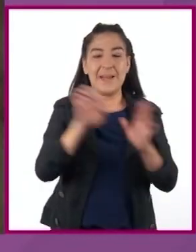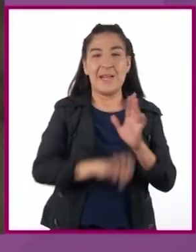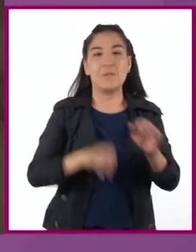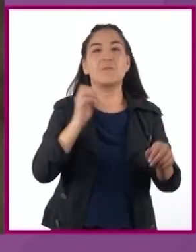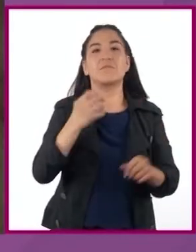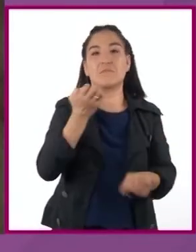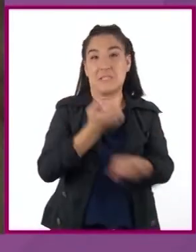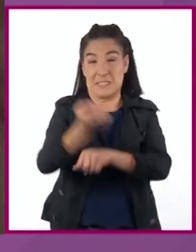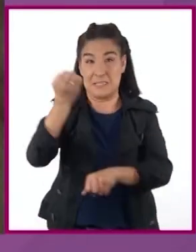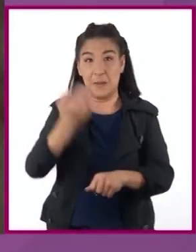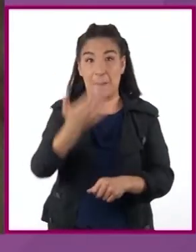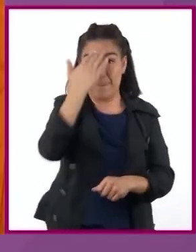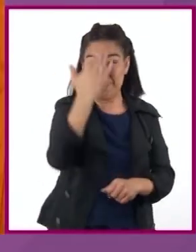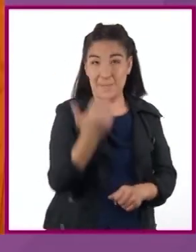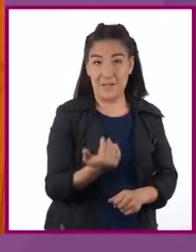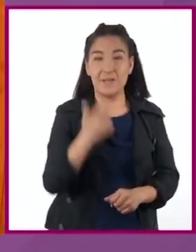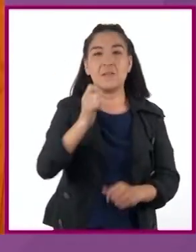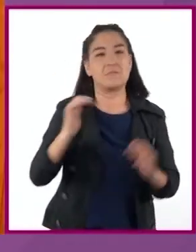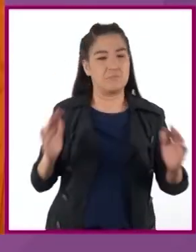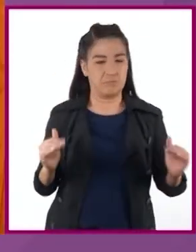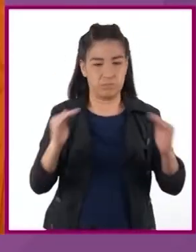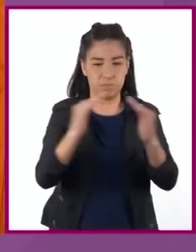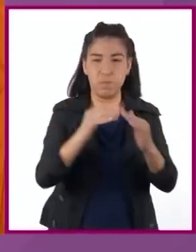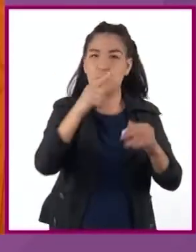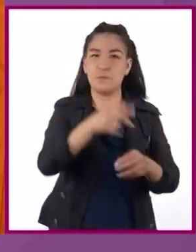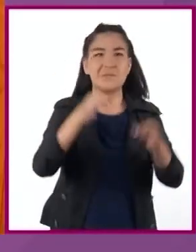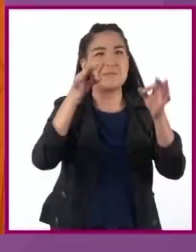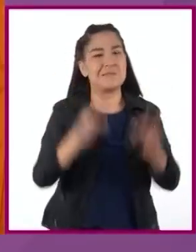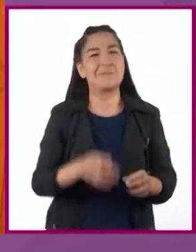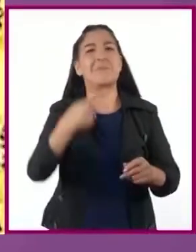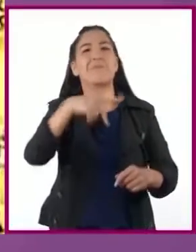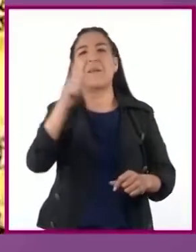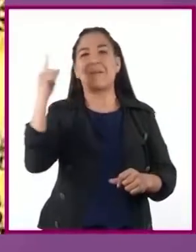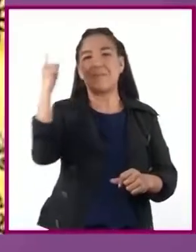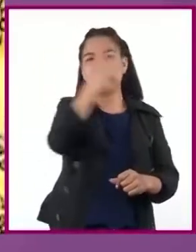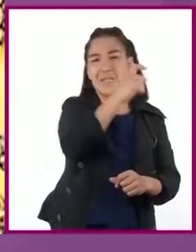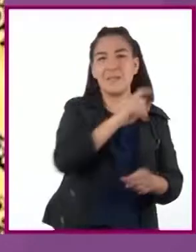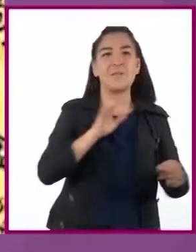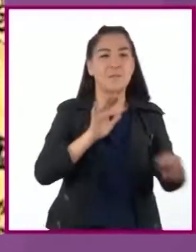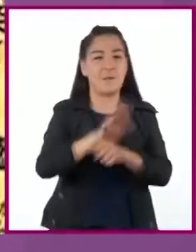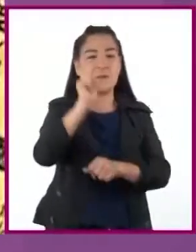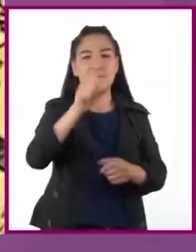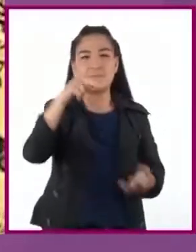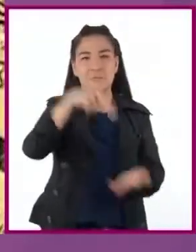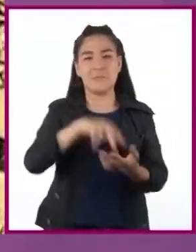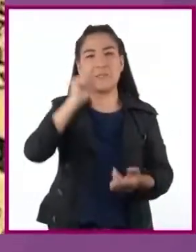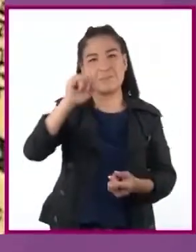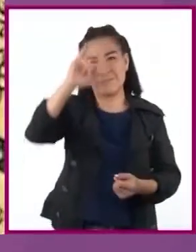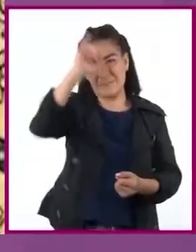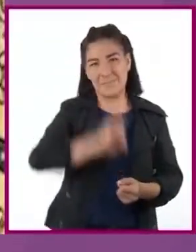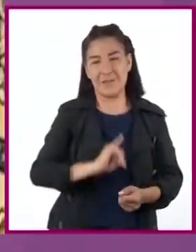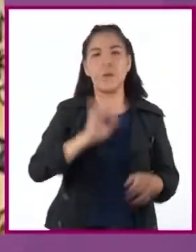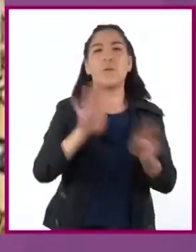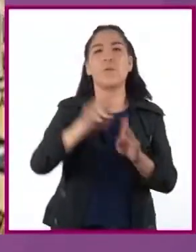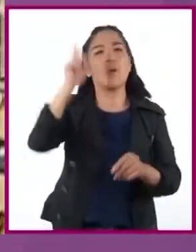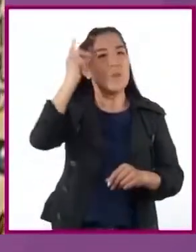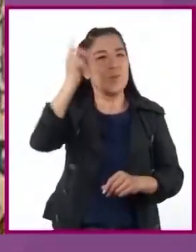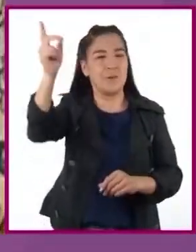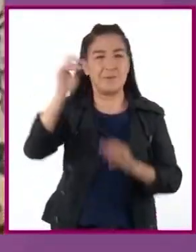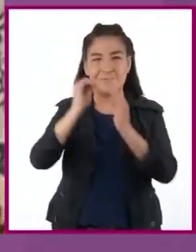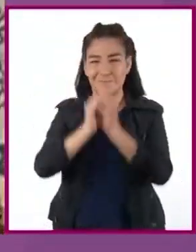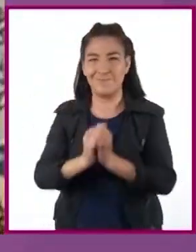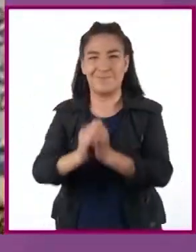mayas están regidos, son pirámides sociales muy complejas, con una persona a la cabeza que era concebida como una deidad, ¿verdad?